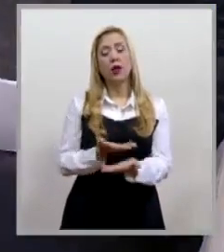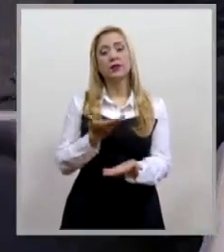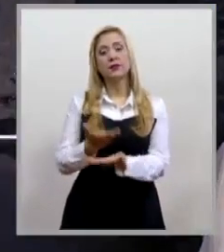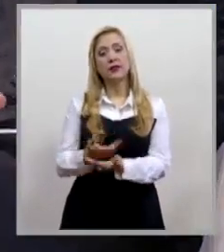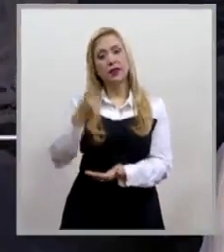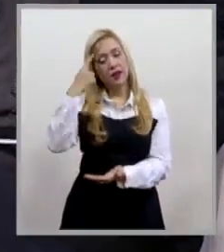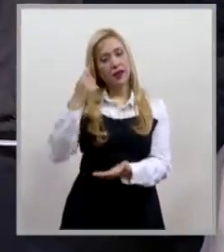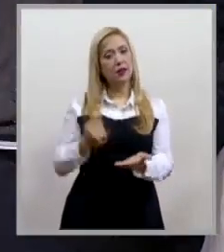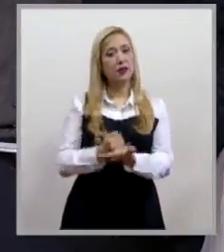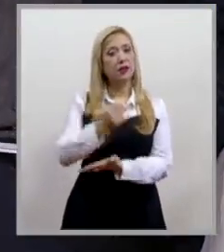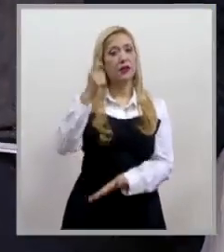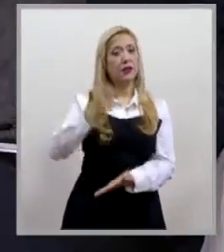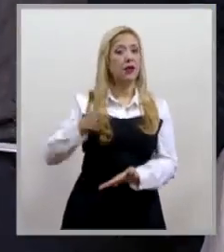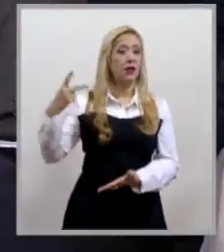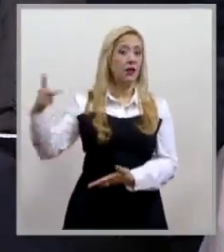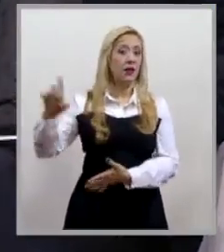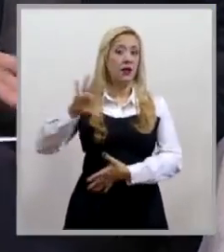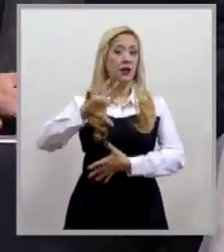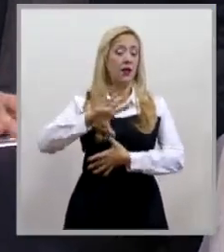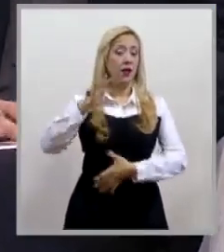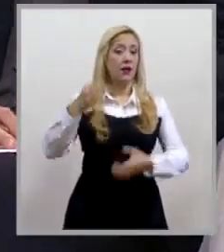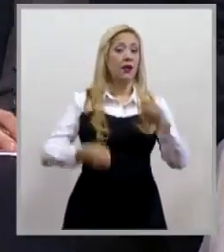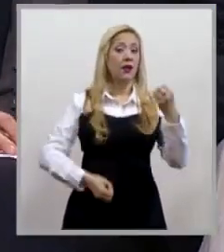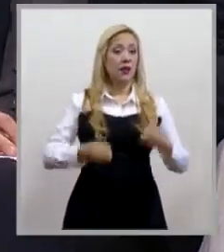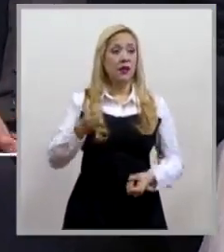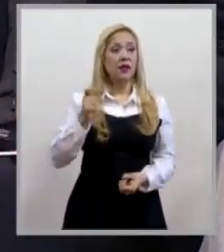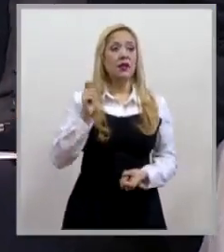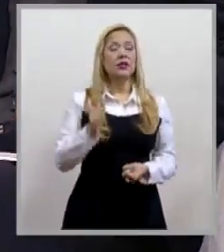una sentencia de la Corte Interamericana tienen que ver